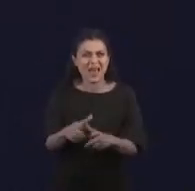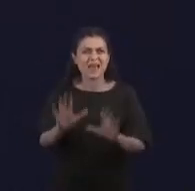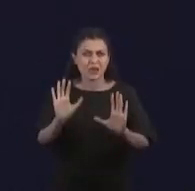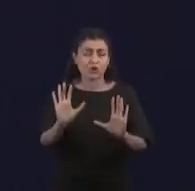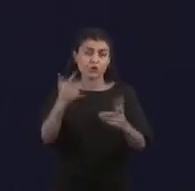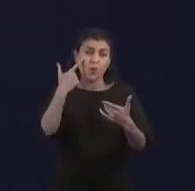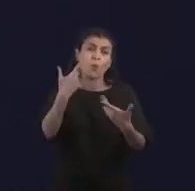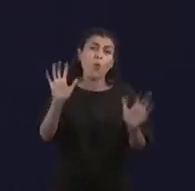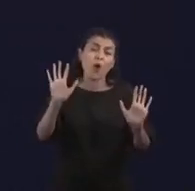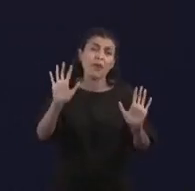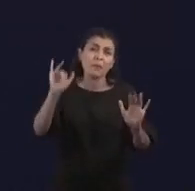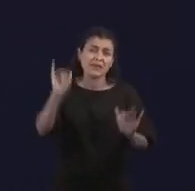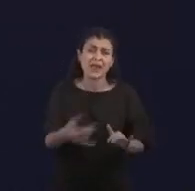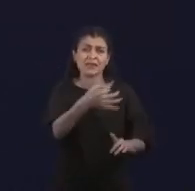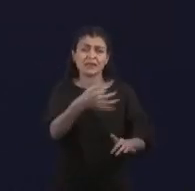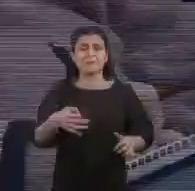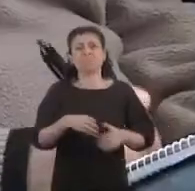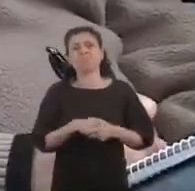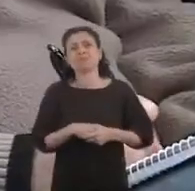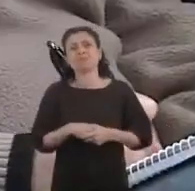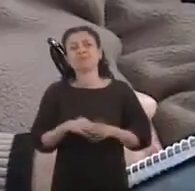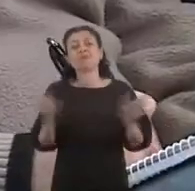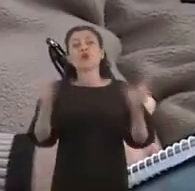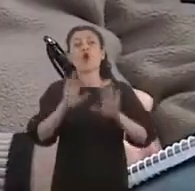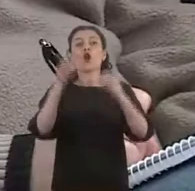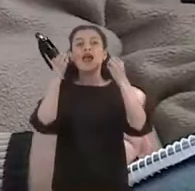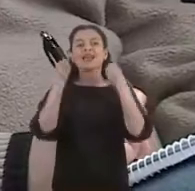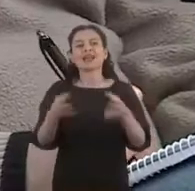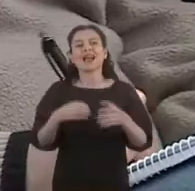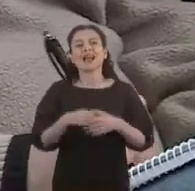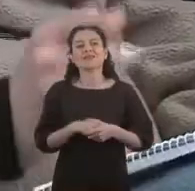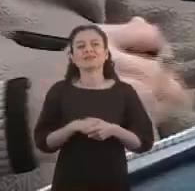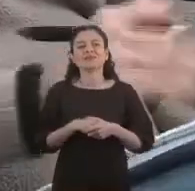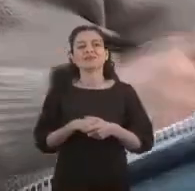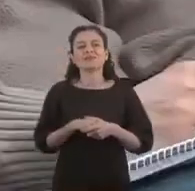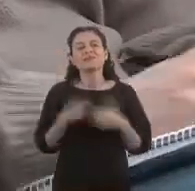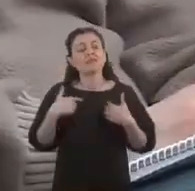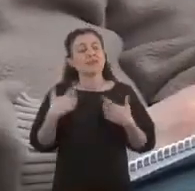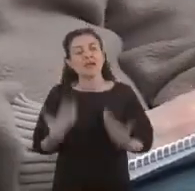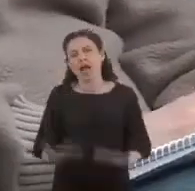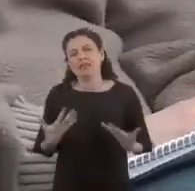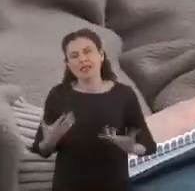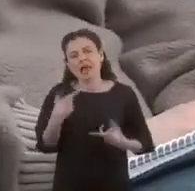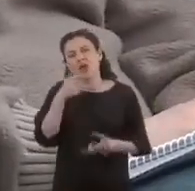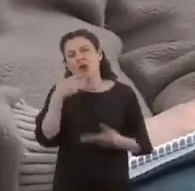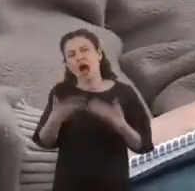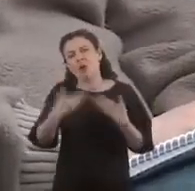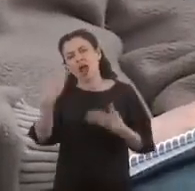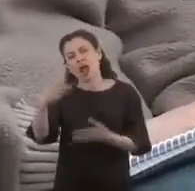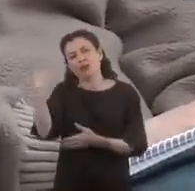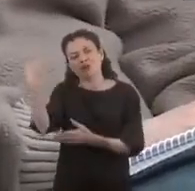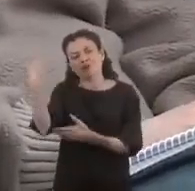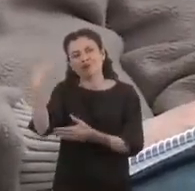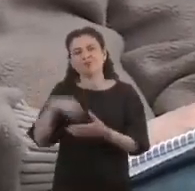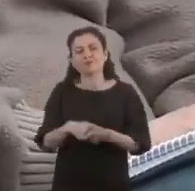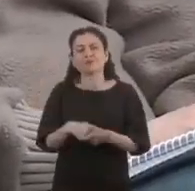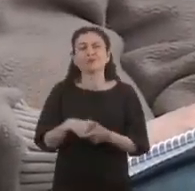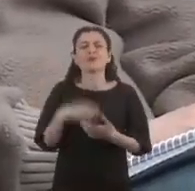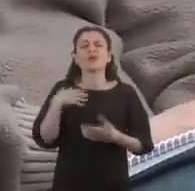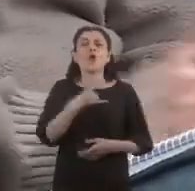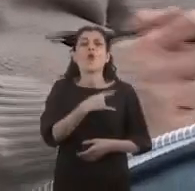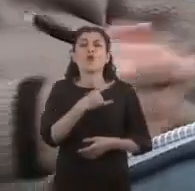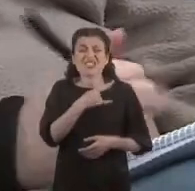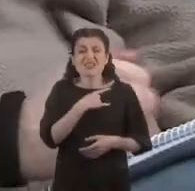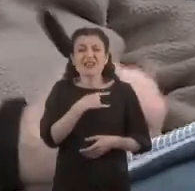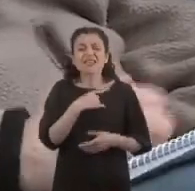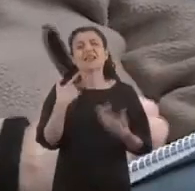que eso ocurra, sí. Hola, ¿qué tal? Hola. Re cansado me agarraron. Sí. Sara Álvarez de la Universidad de la Marina